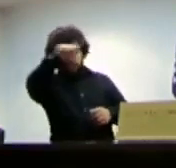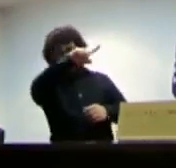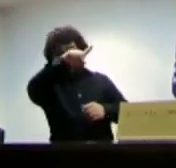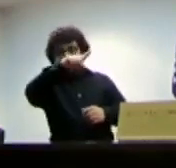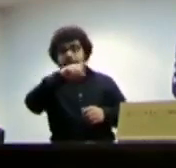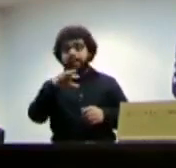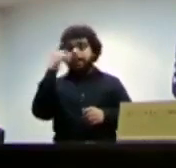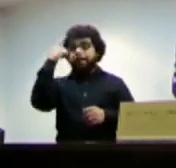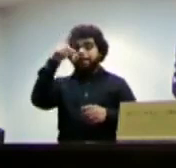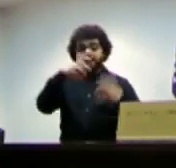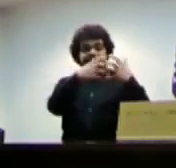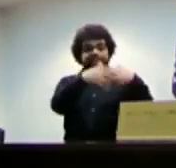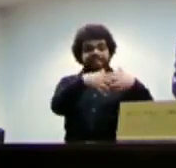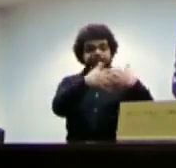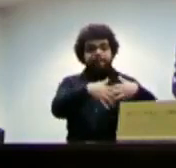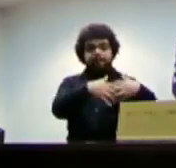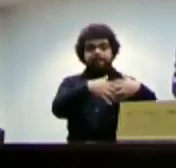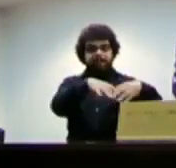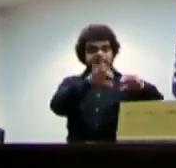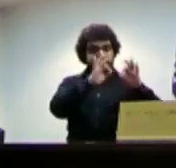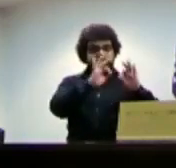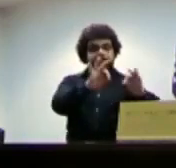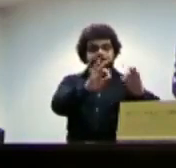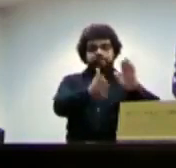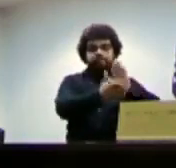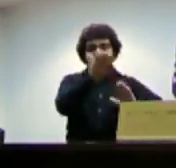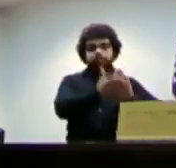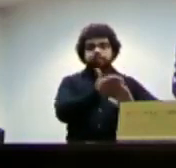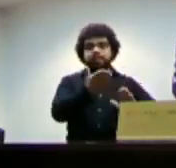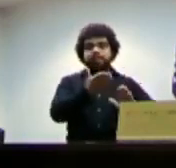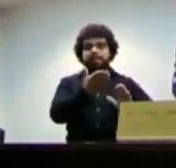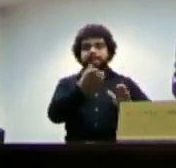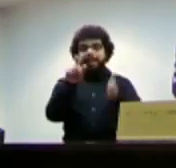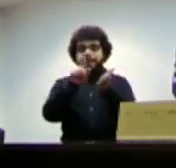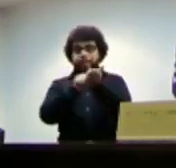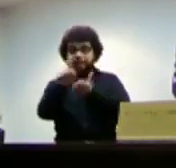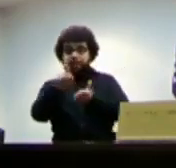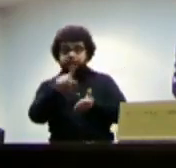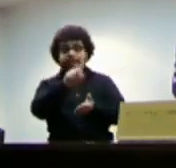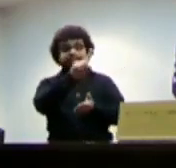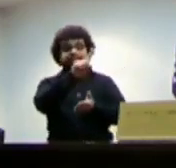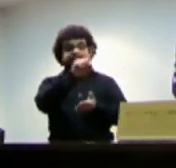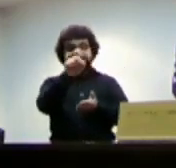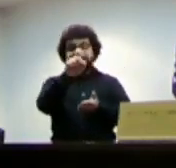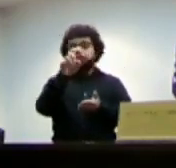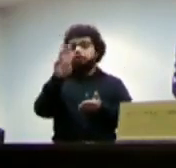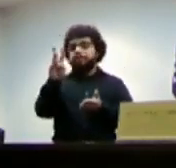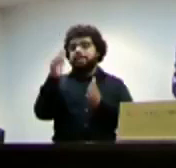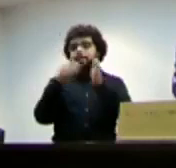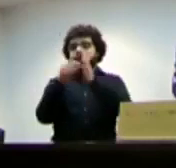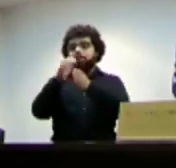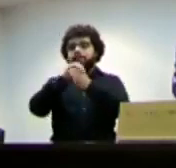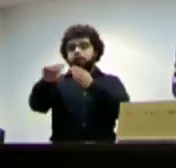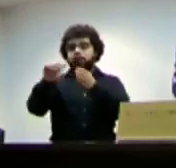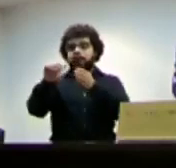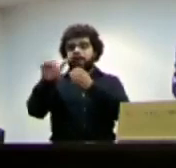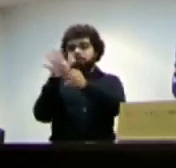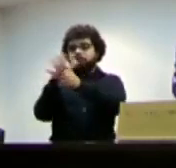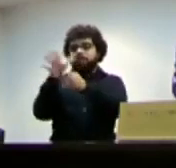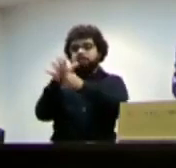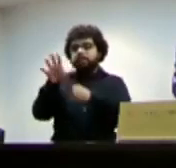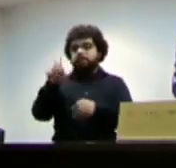sean óptimas, la inversión de 106 millones de dólares no es suficiente. Puede ser más. Es la